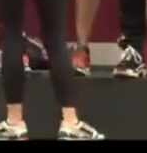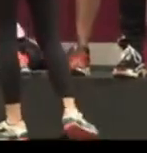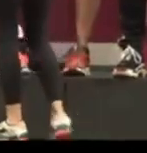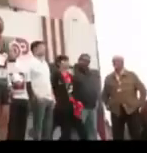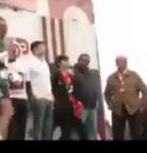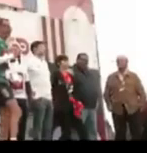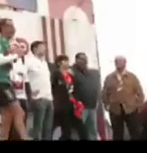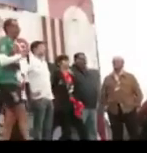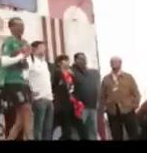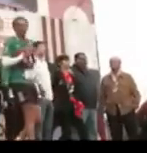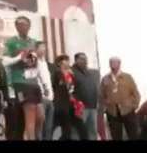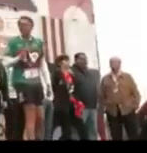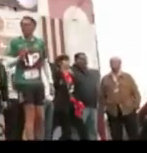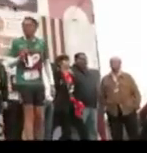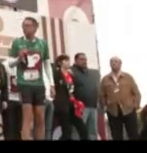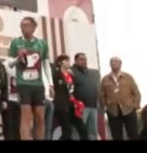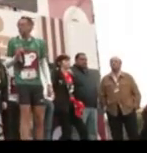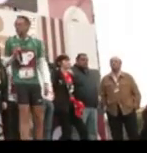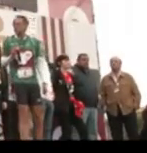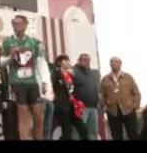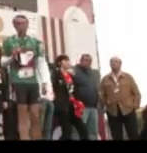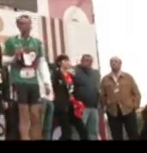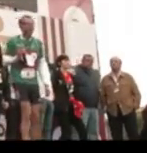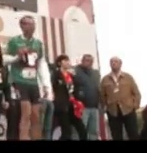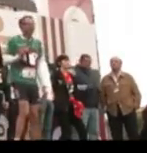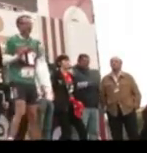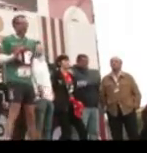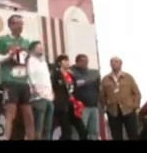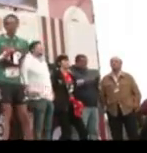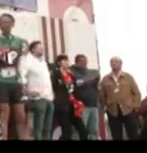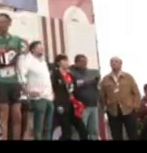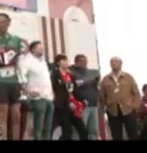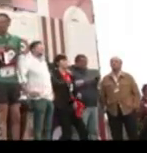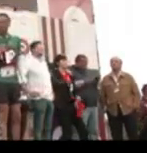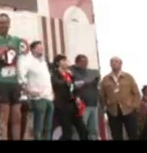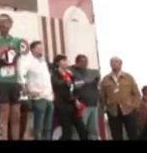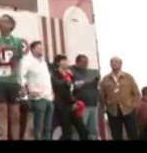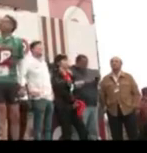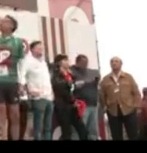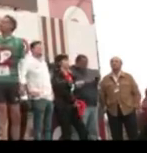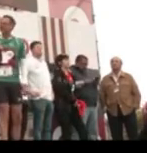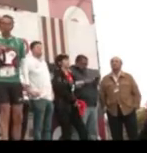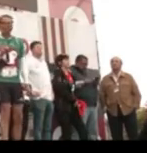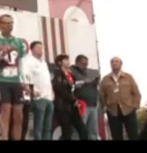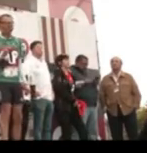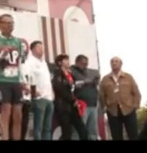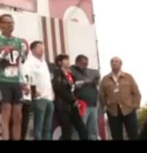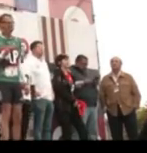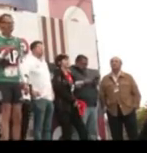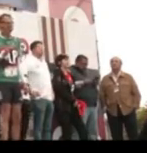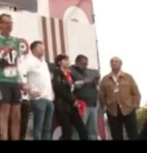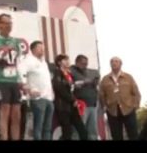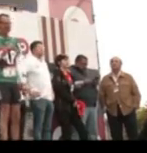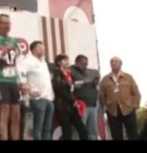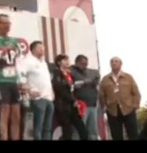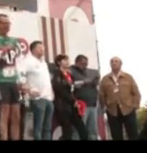deporte. Oye, ahora les queremos presentar, viene ya viene lo bueno, ahorita ya calentamos, ya entramos con calor. Les quiero presentar a alguien